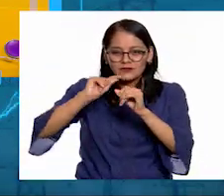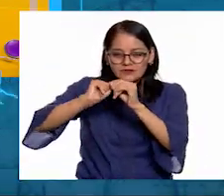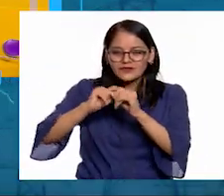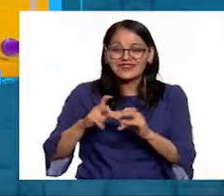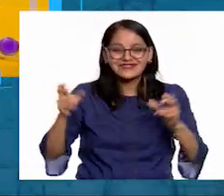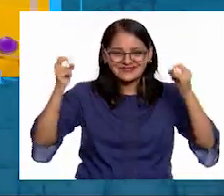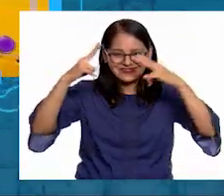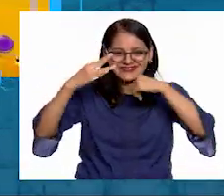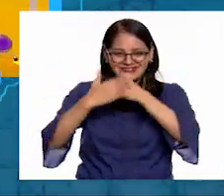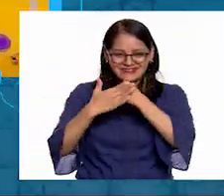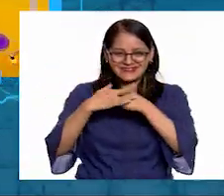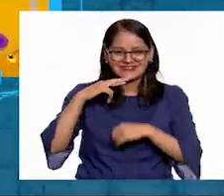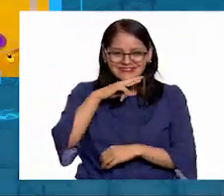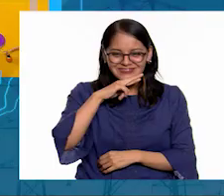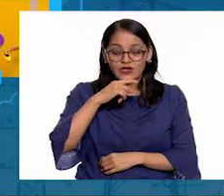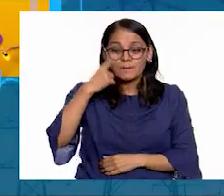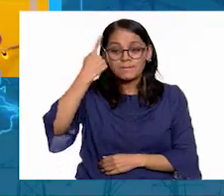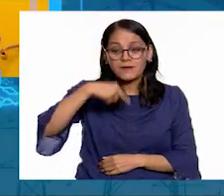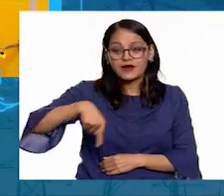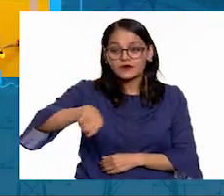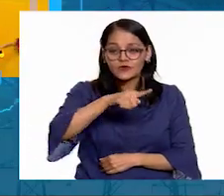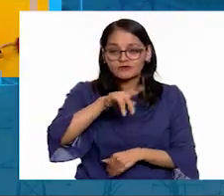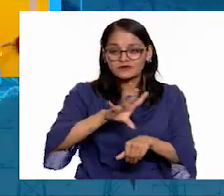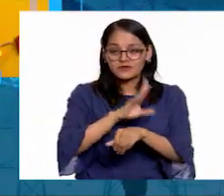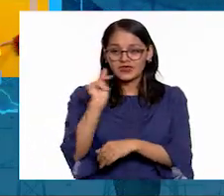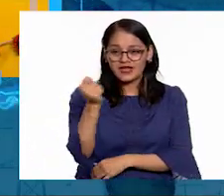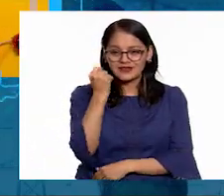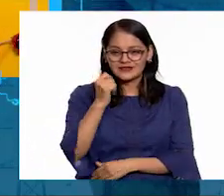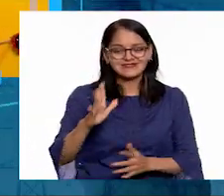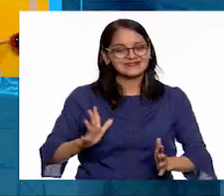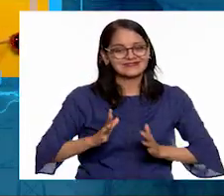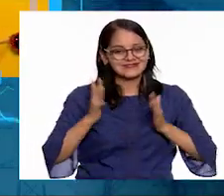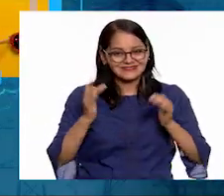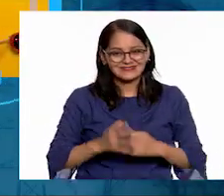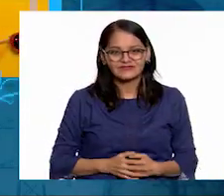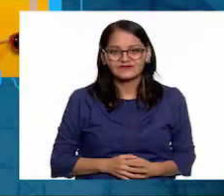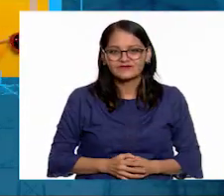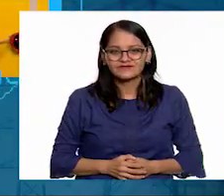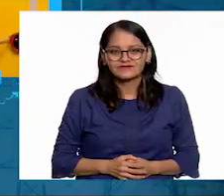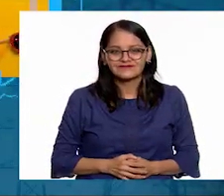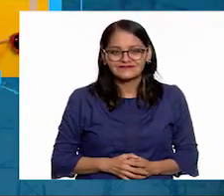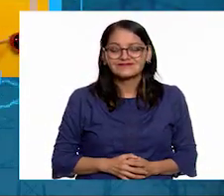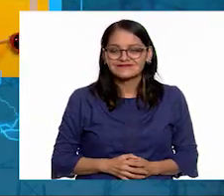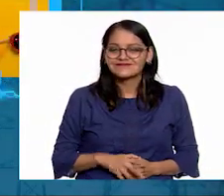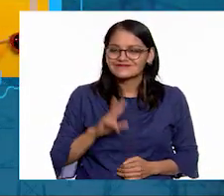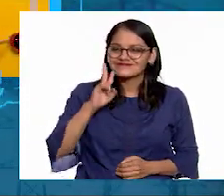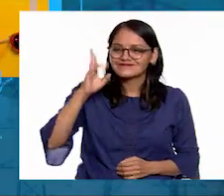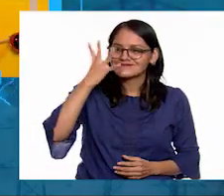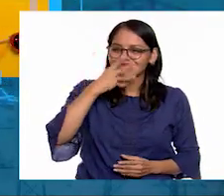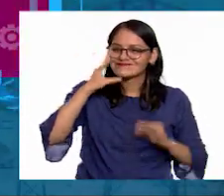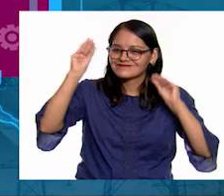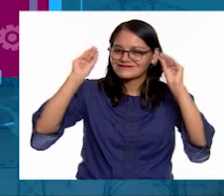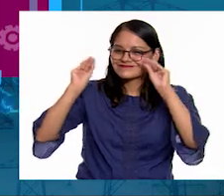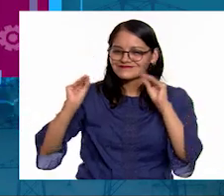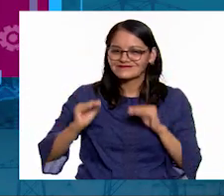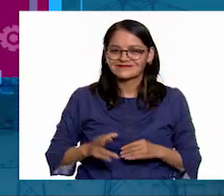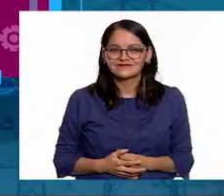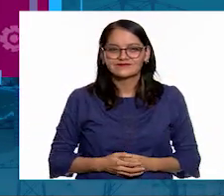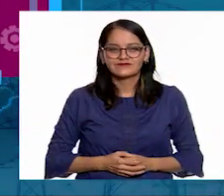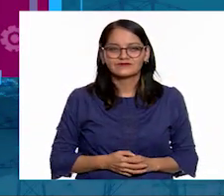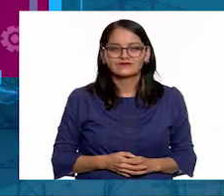Nos vemos pronto para seguir sorprendiéndonos con la tecnología. Va a quedar muy bien.